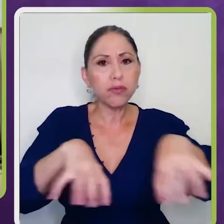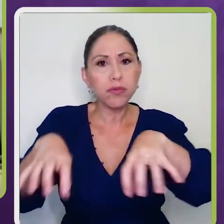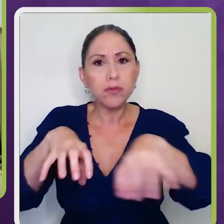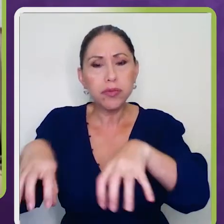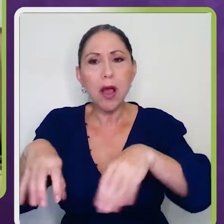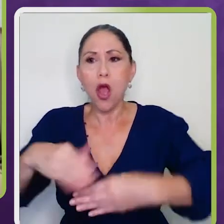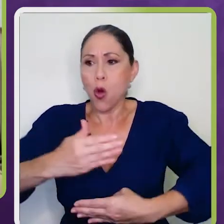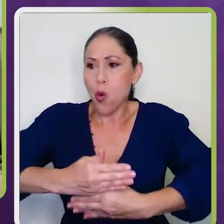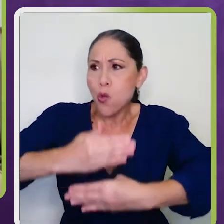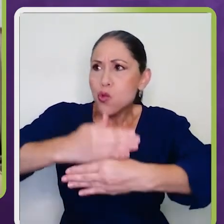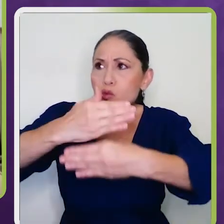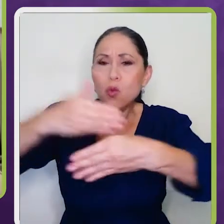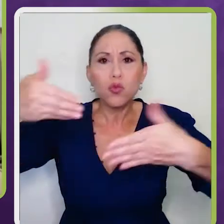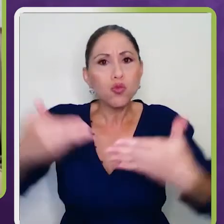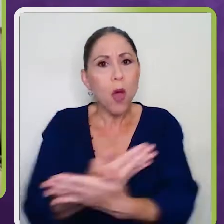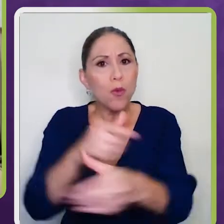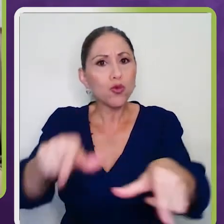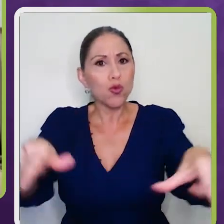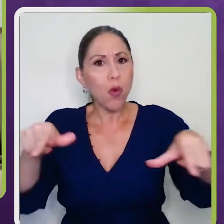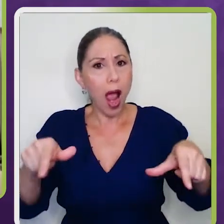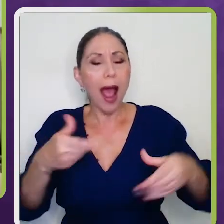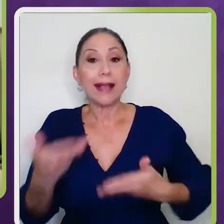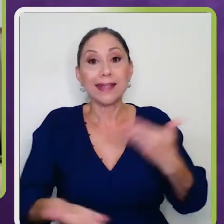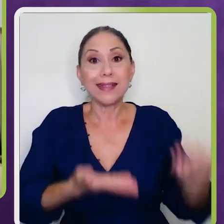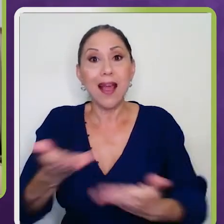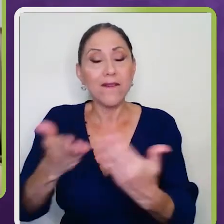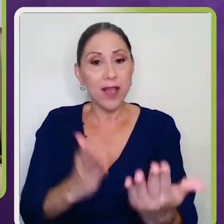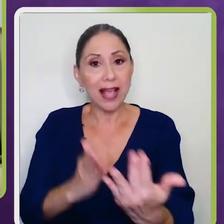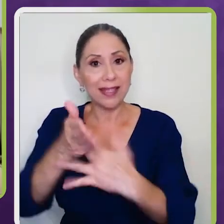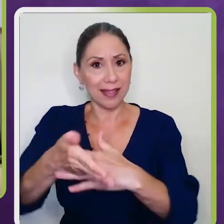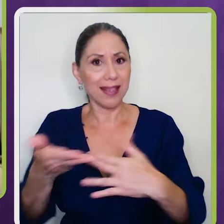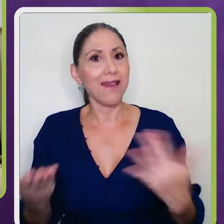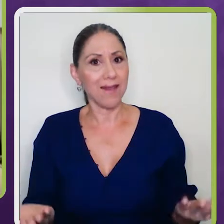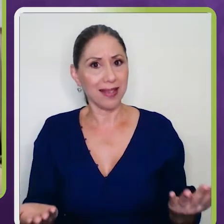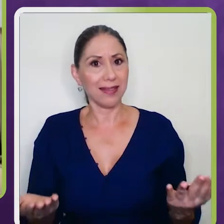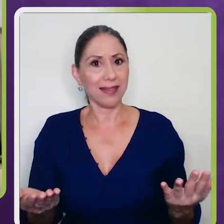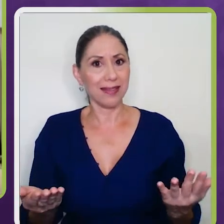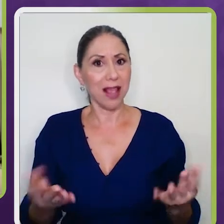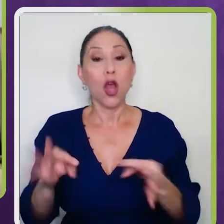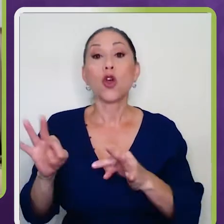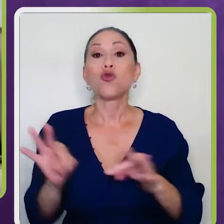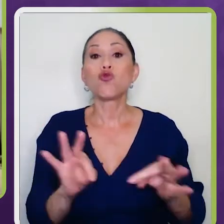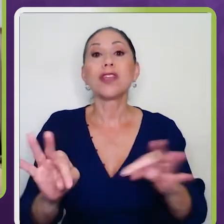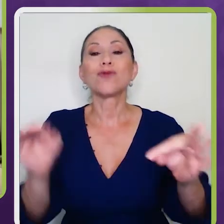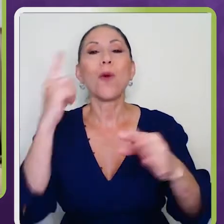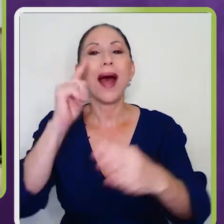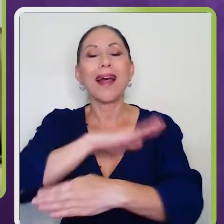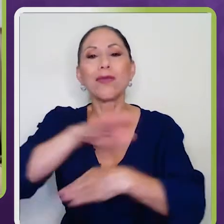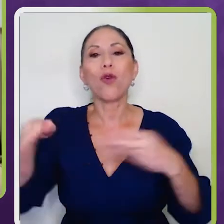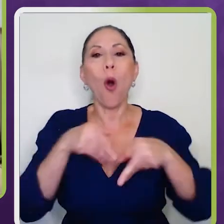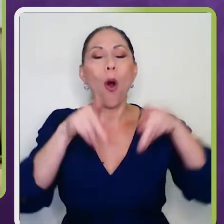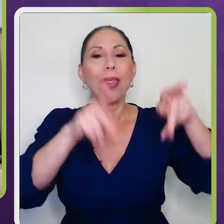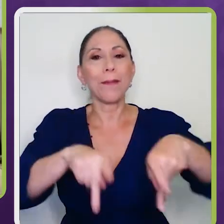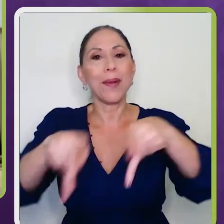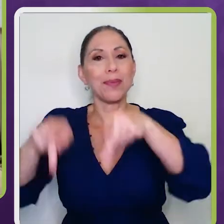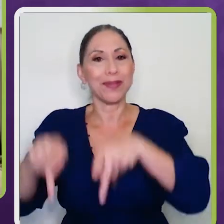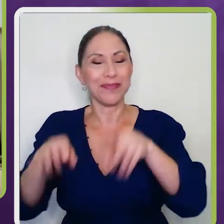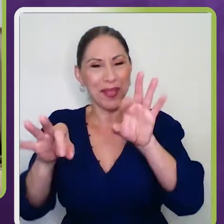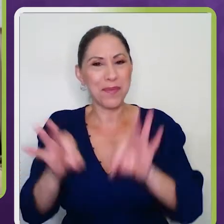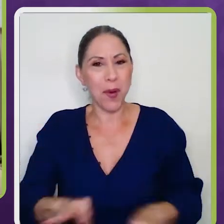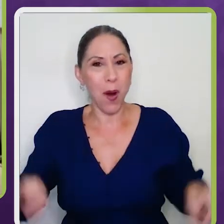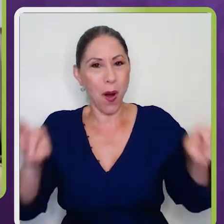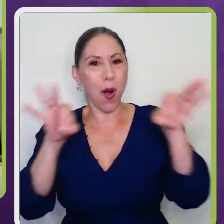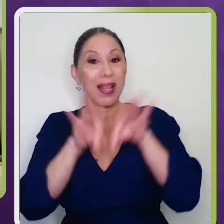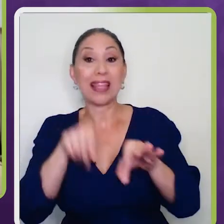nuevas instalaciones, servicios accesibles y la verdad que un turismo para todos, el cual yo creo que es